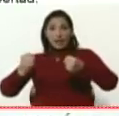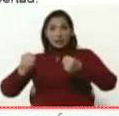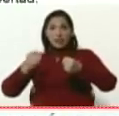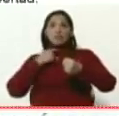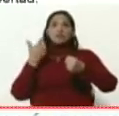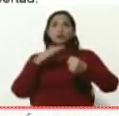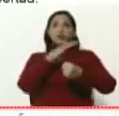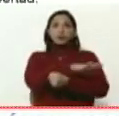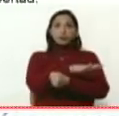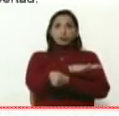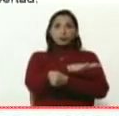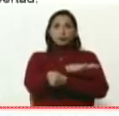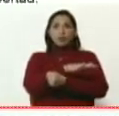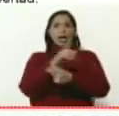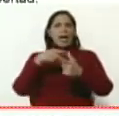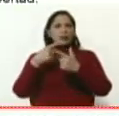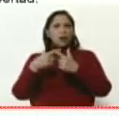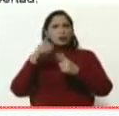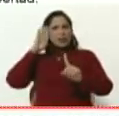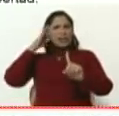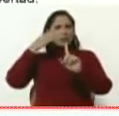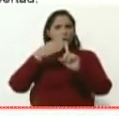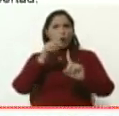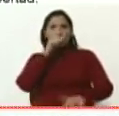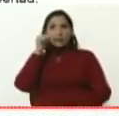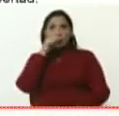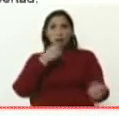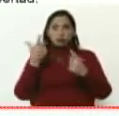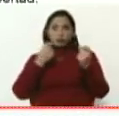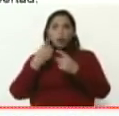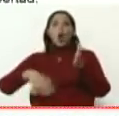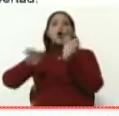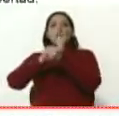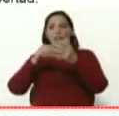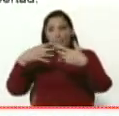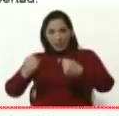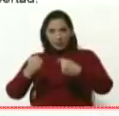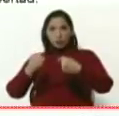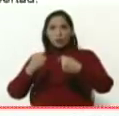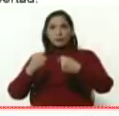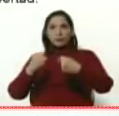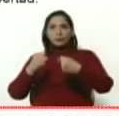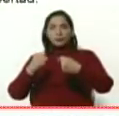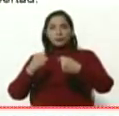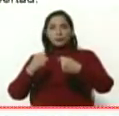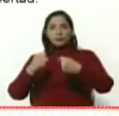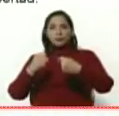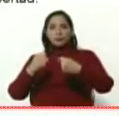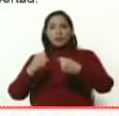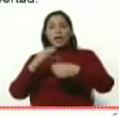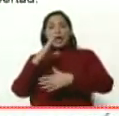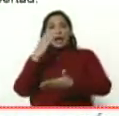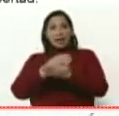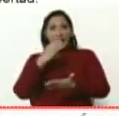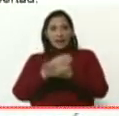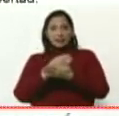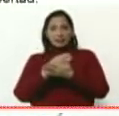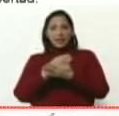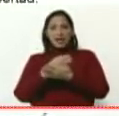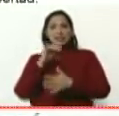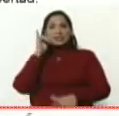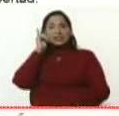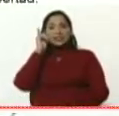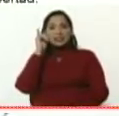homicida, se dedicó al narcotráfico y lo volvieron a meter preso por narcotraficante. Detenido en el retén de Katia, Yare, La Planta y El